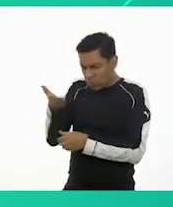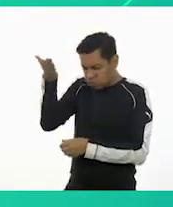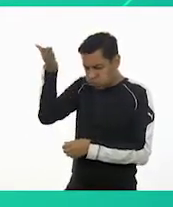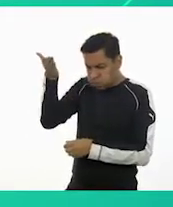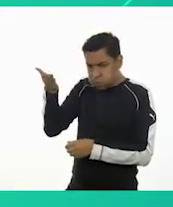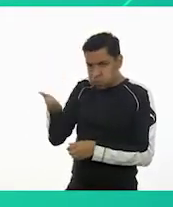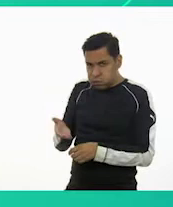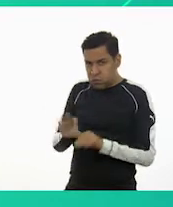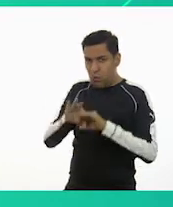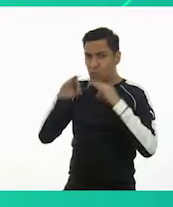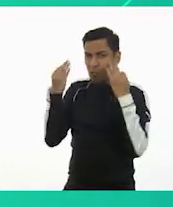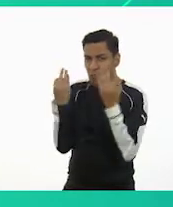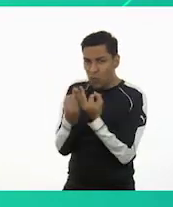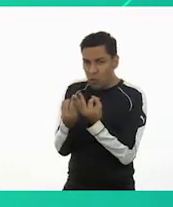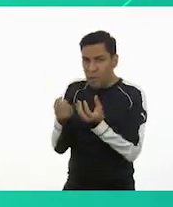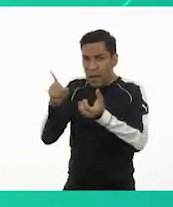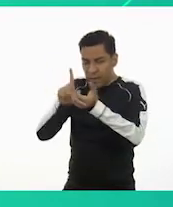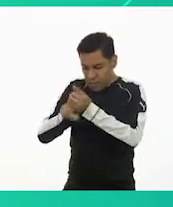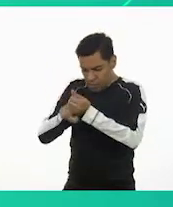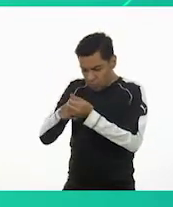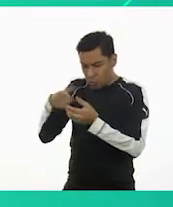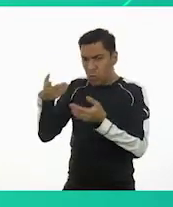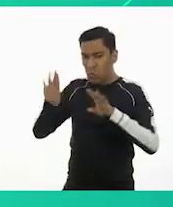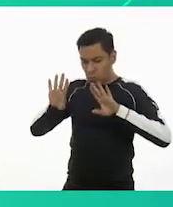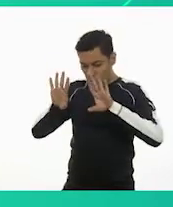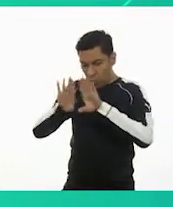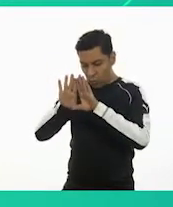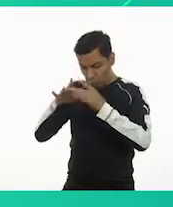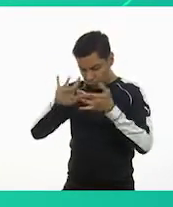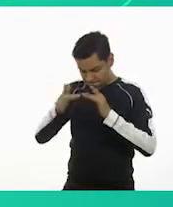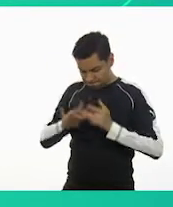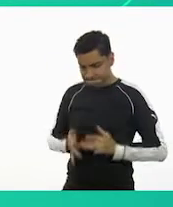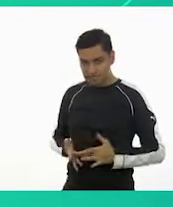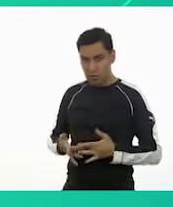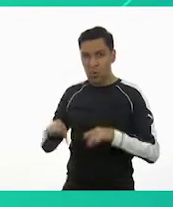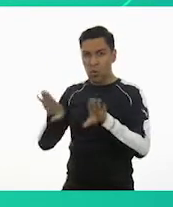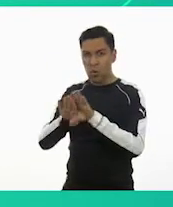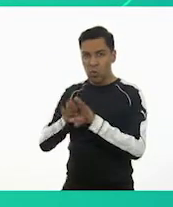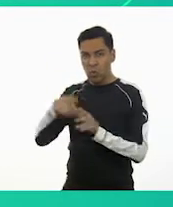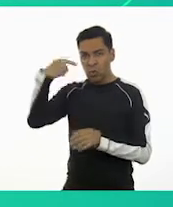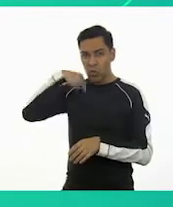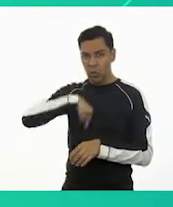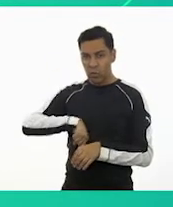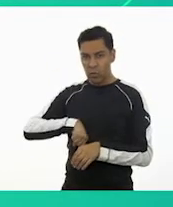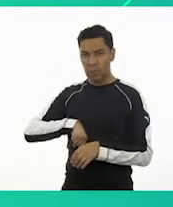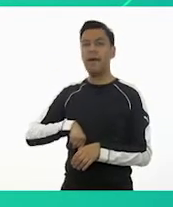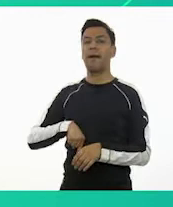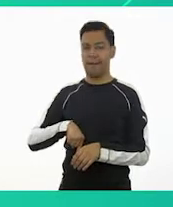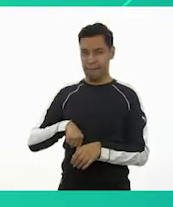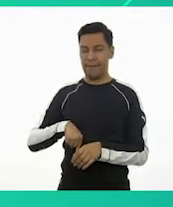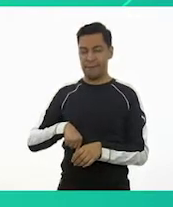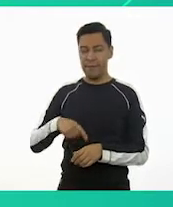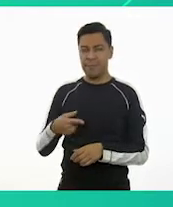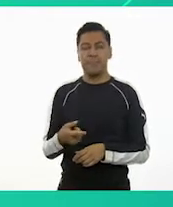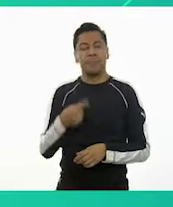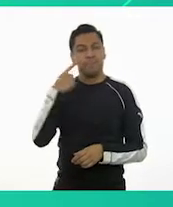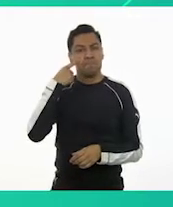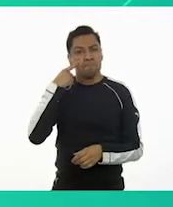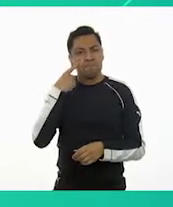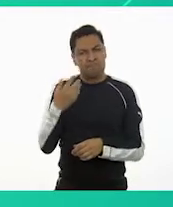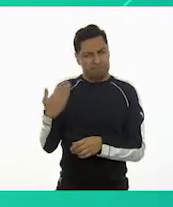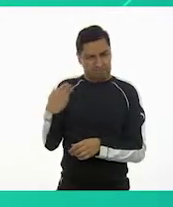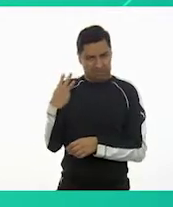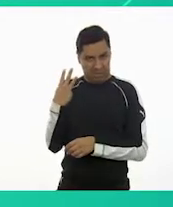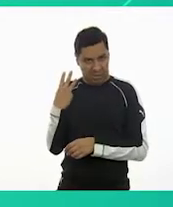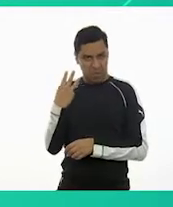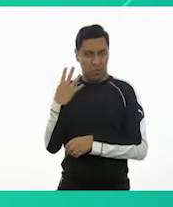y 10 años más para conocer detalles sobre su biología. Últimamente, en los últimos 3-4 años,